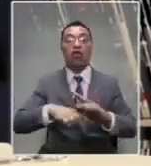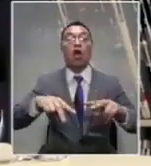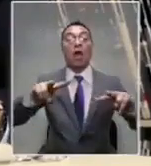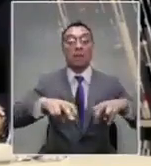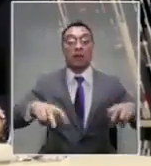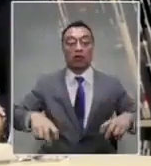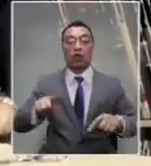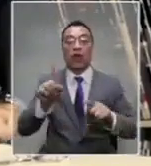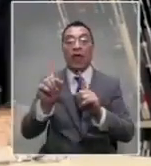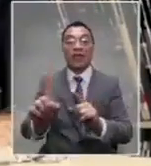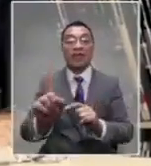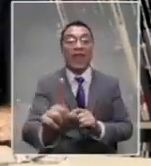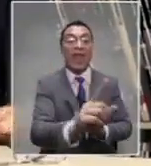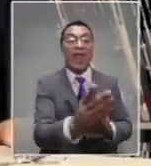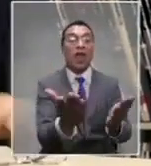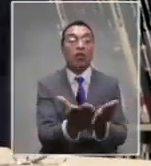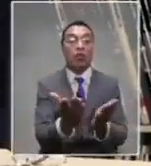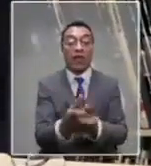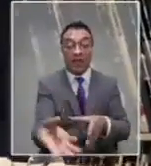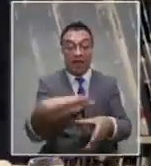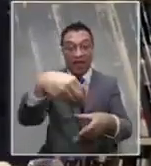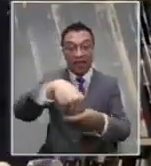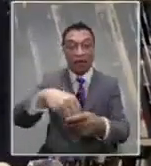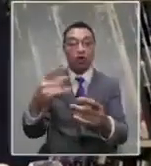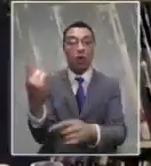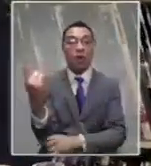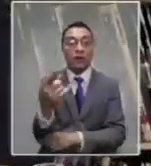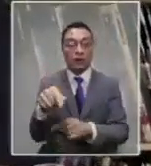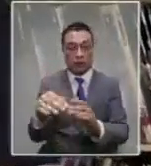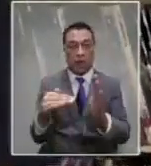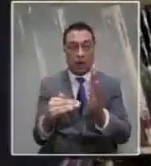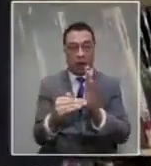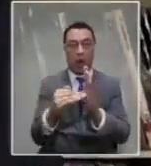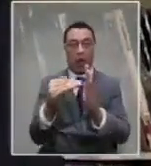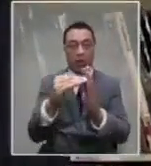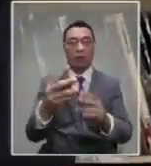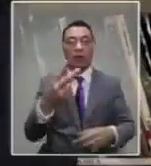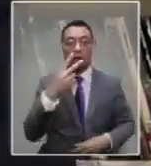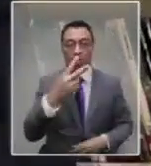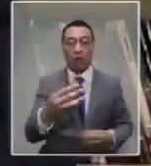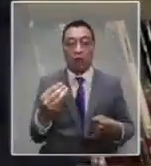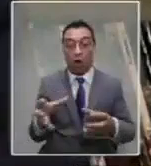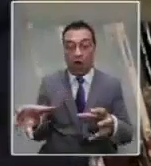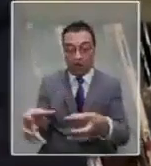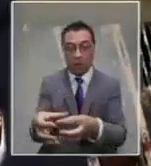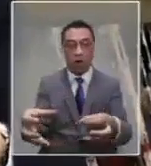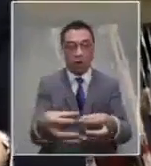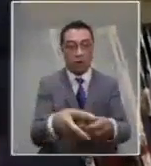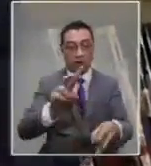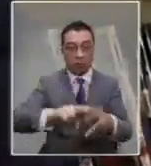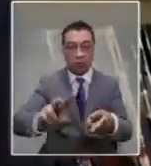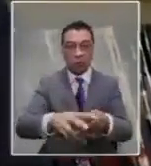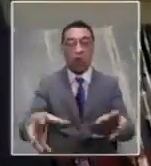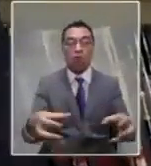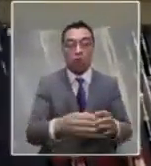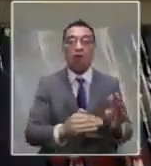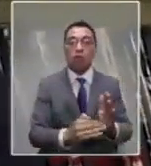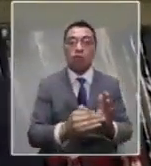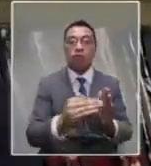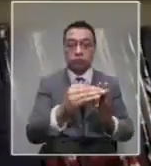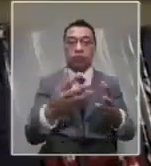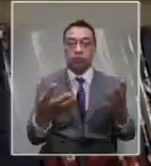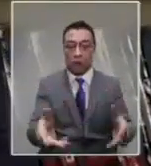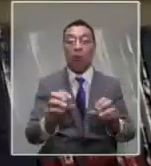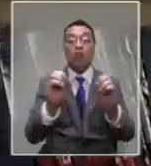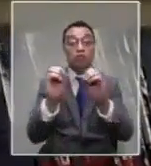proyectos de investigación de los estudiantes al interior de la universidad. Eso ha ido en aumento, vemos cómo se forman equipos, vemos cómo se forman grupos,